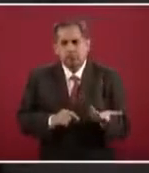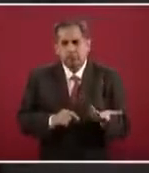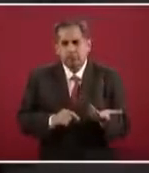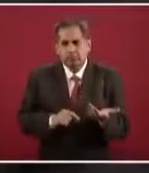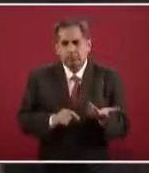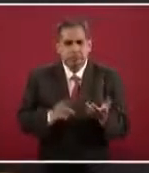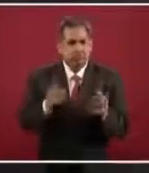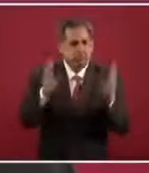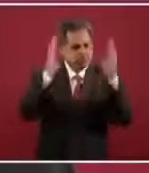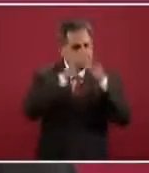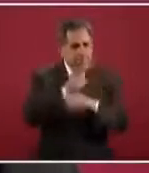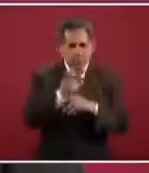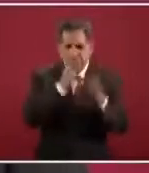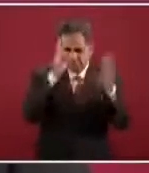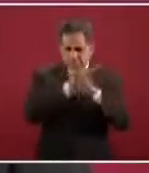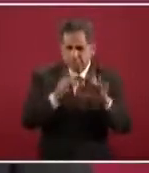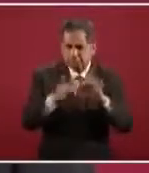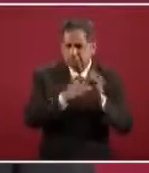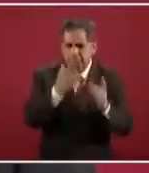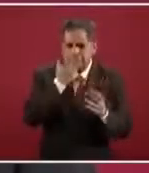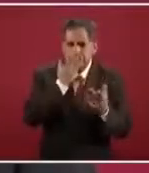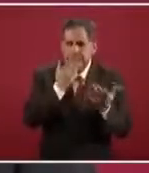la conciliación.